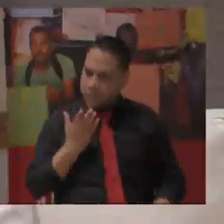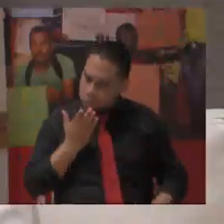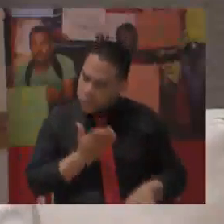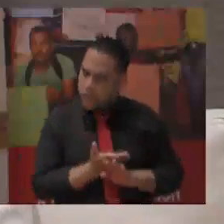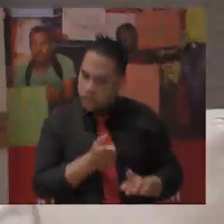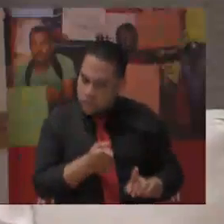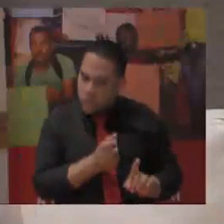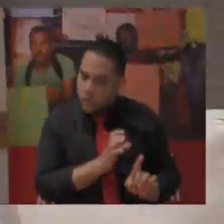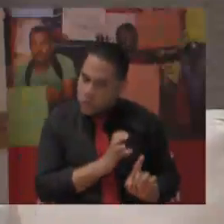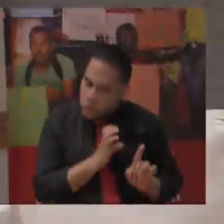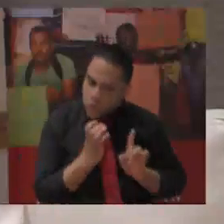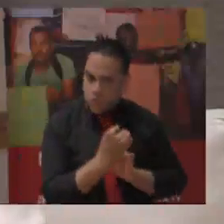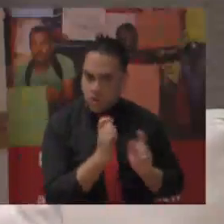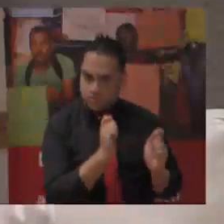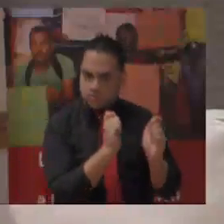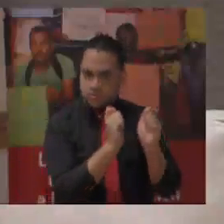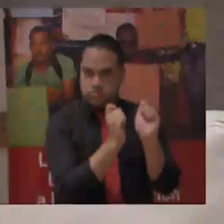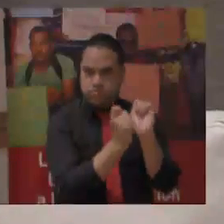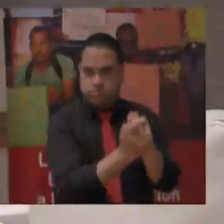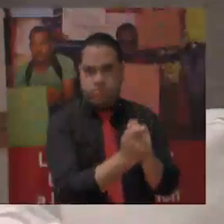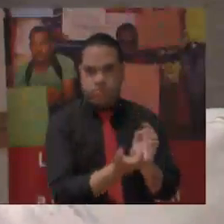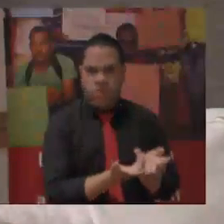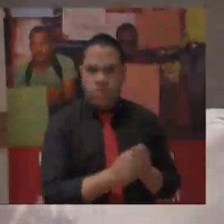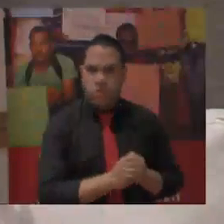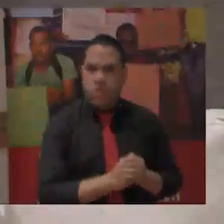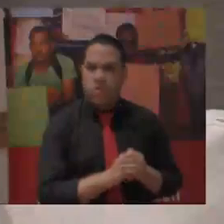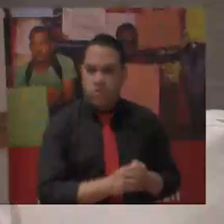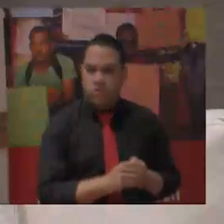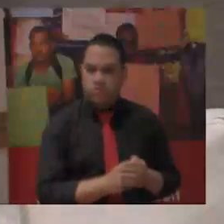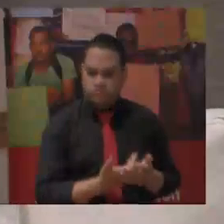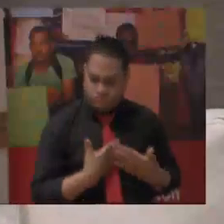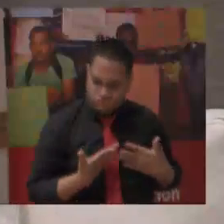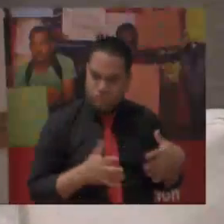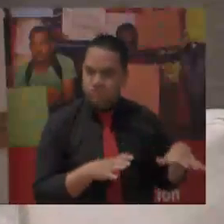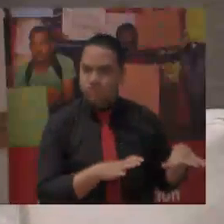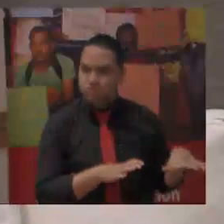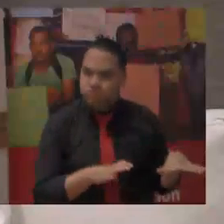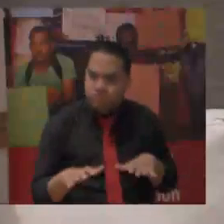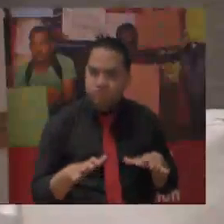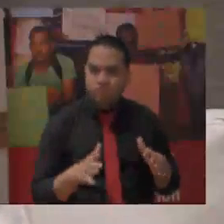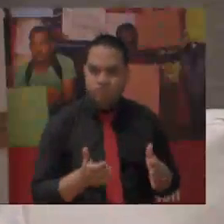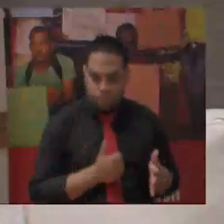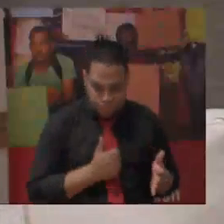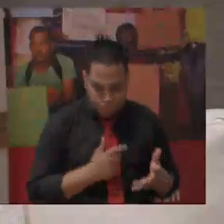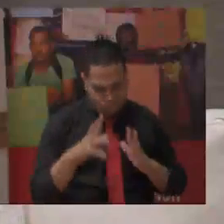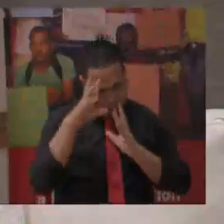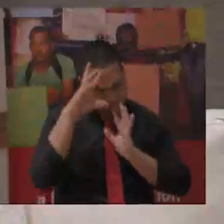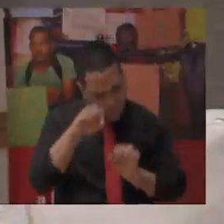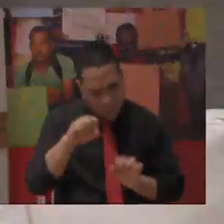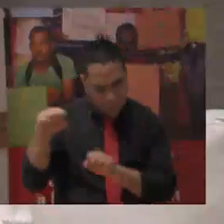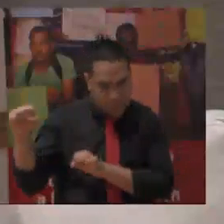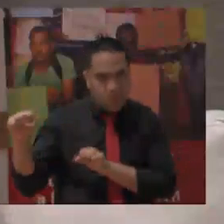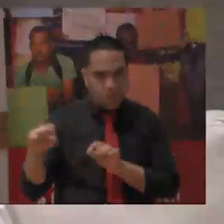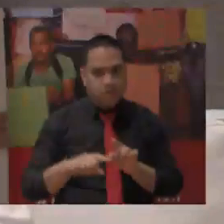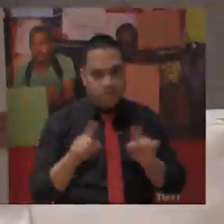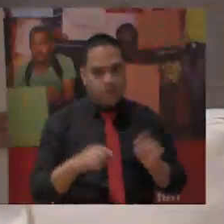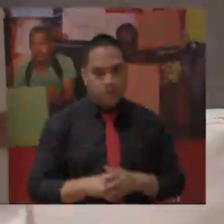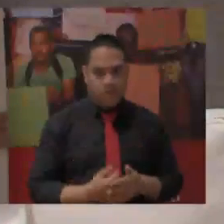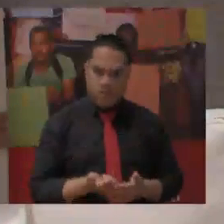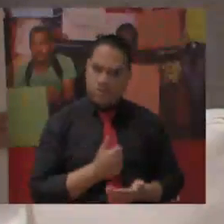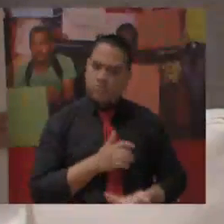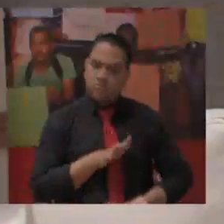cultural, un cambio que generara desde adentro, desde nuestros comportamientos, capacidades diferentes,